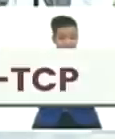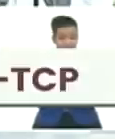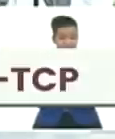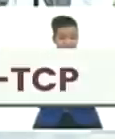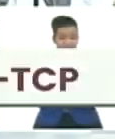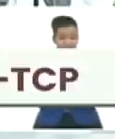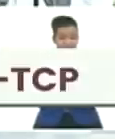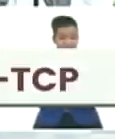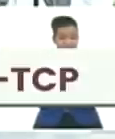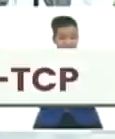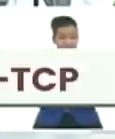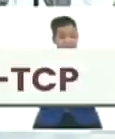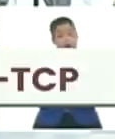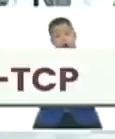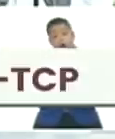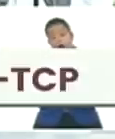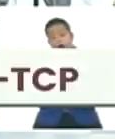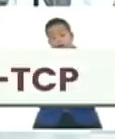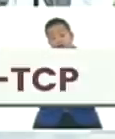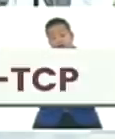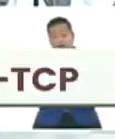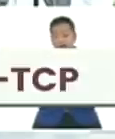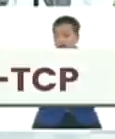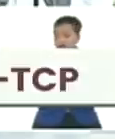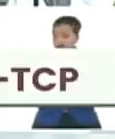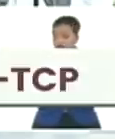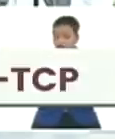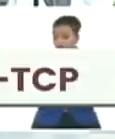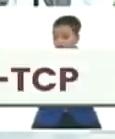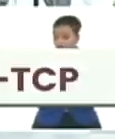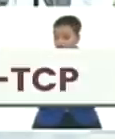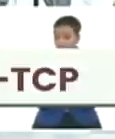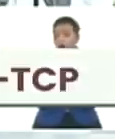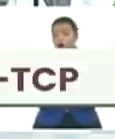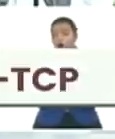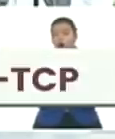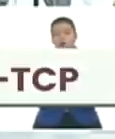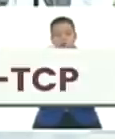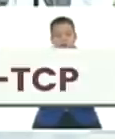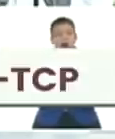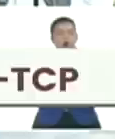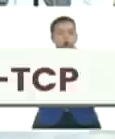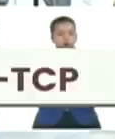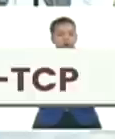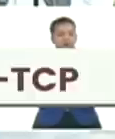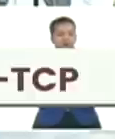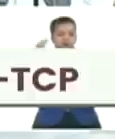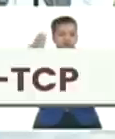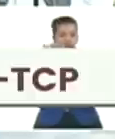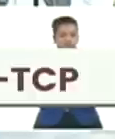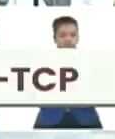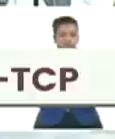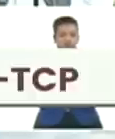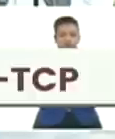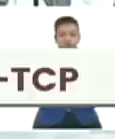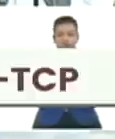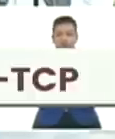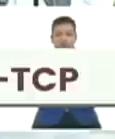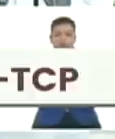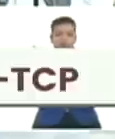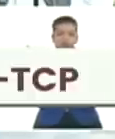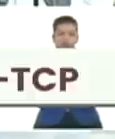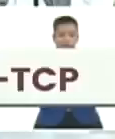hacemos lo que ellos dicen o vendrán sanciones más duras en contra de Nicaragua. ¿Y qué les decimos